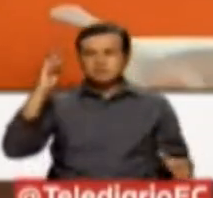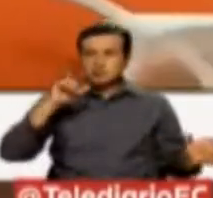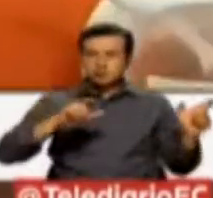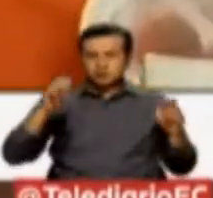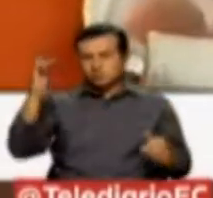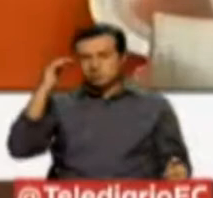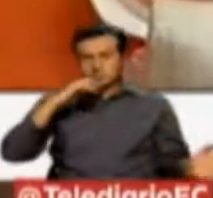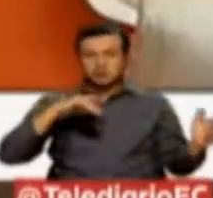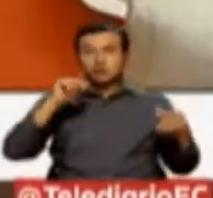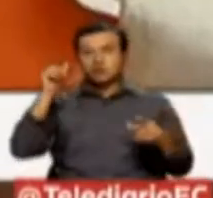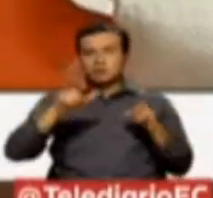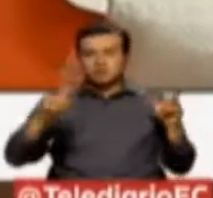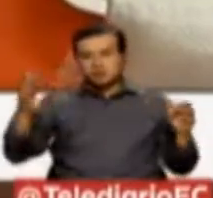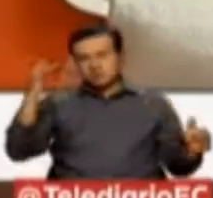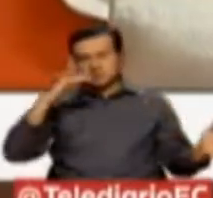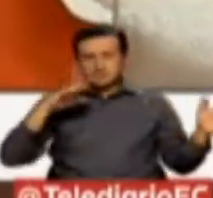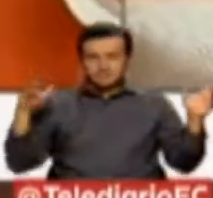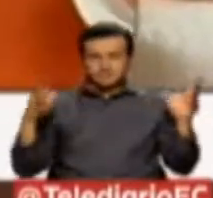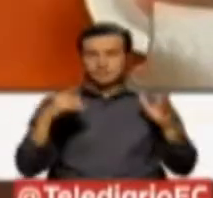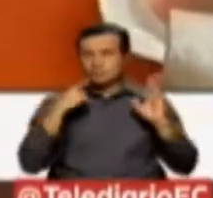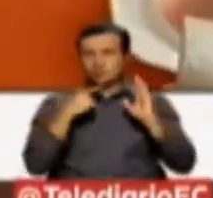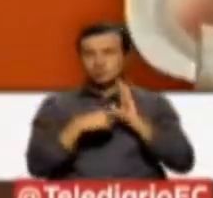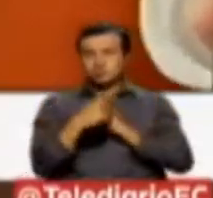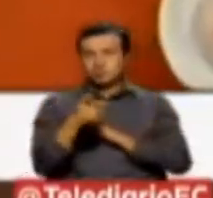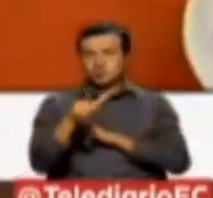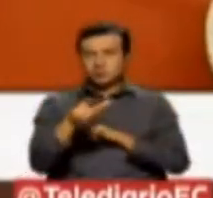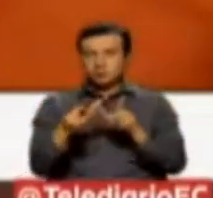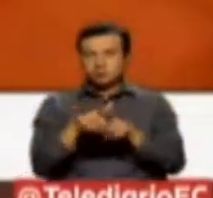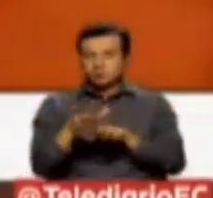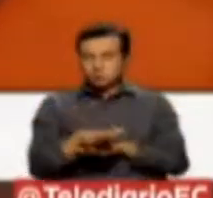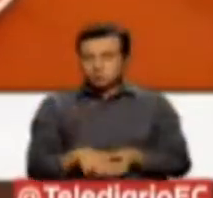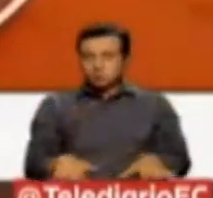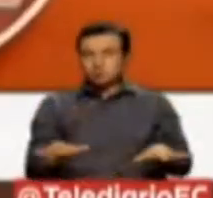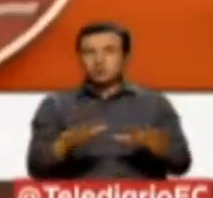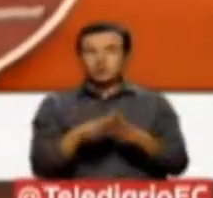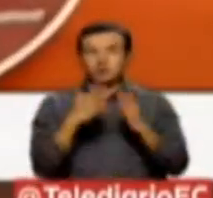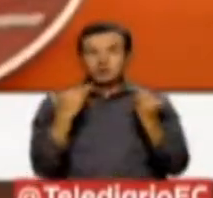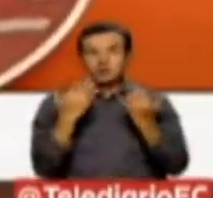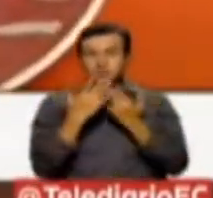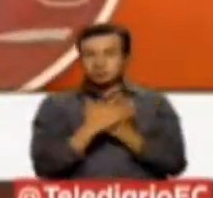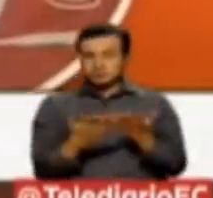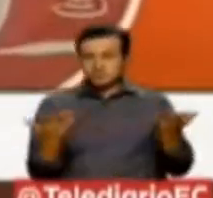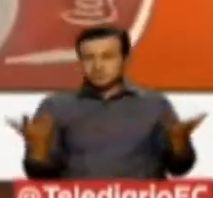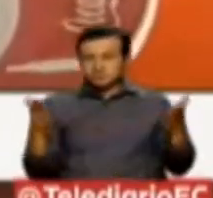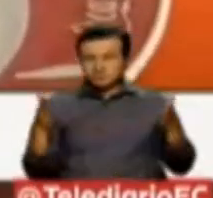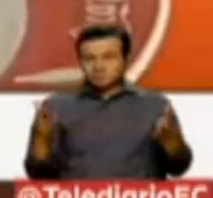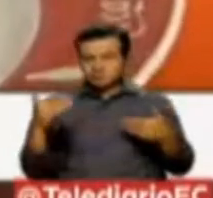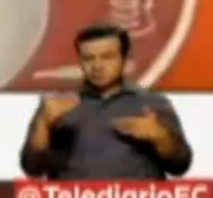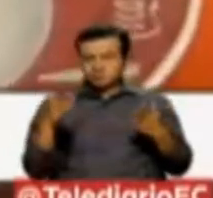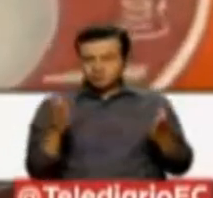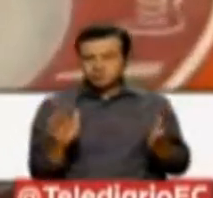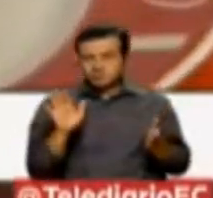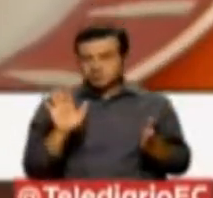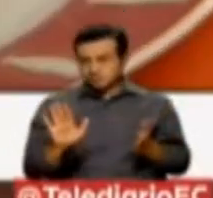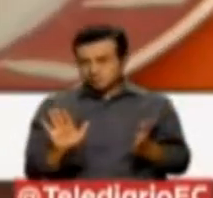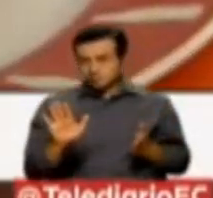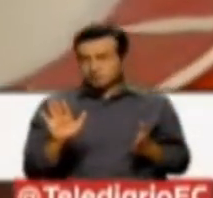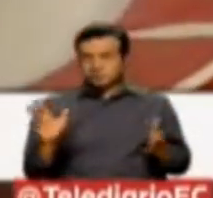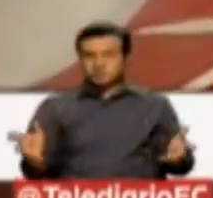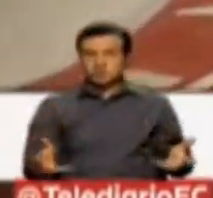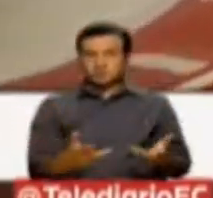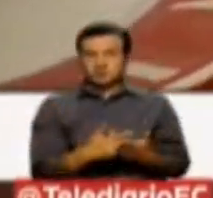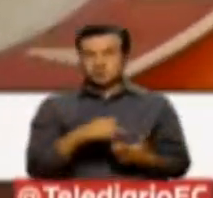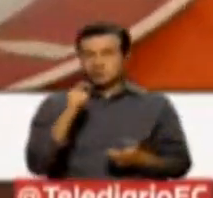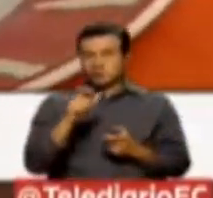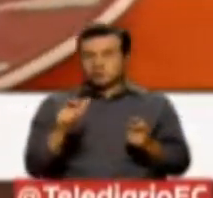conozcan otras personas. Ahora, por ejemplo, este local que usted... está ahorita ocupando, es un local que comparte con